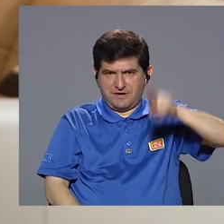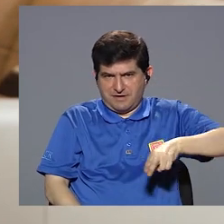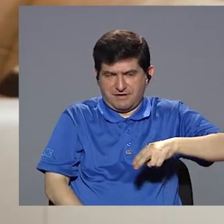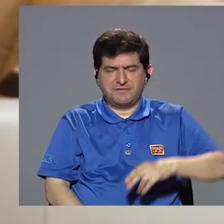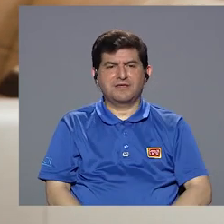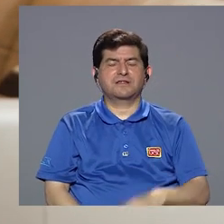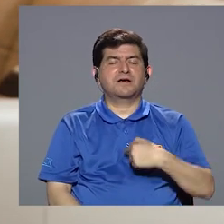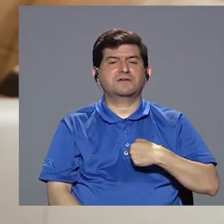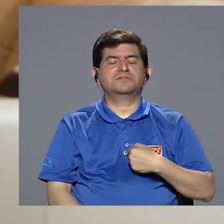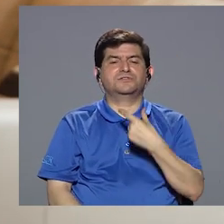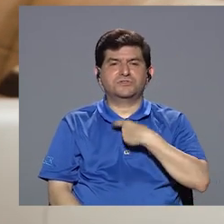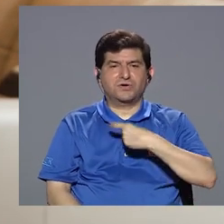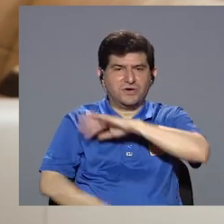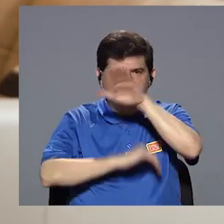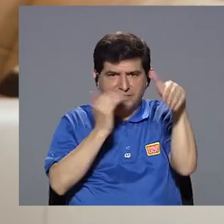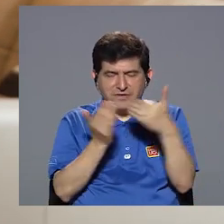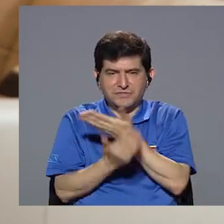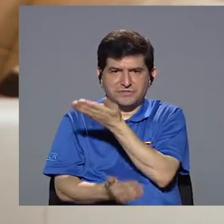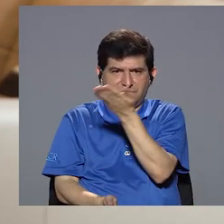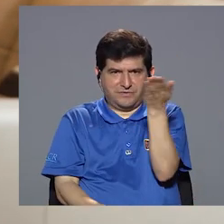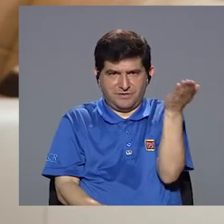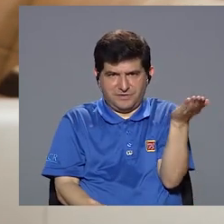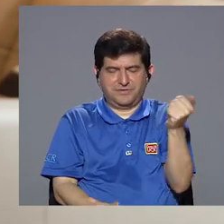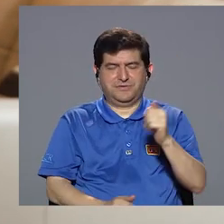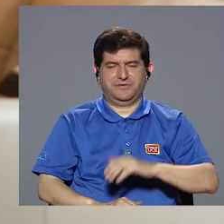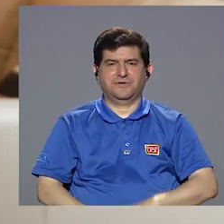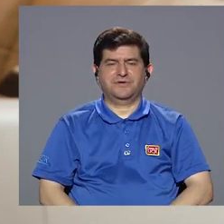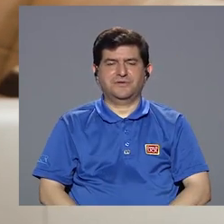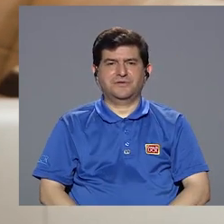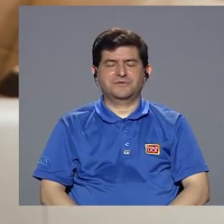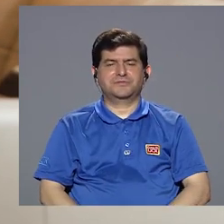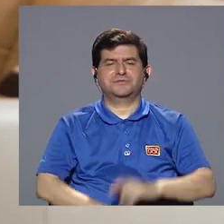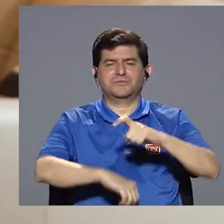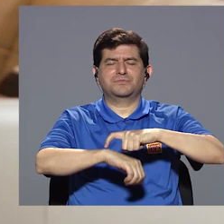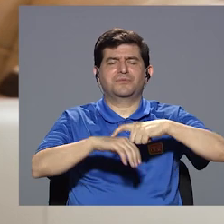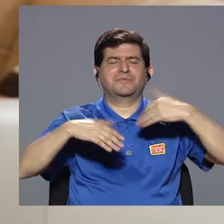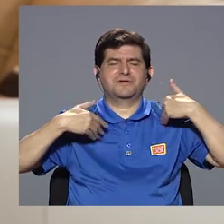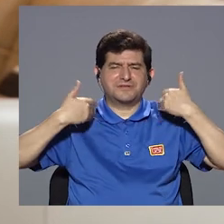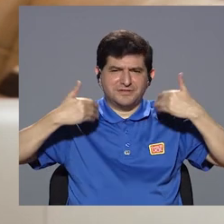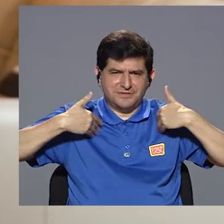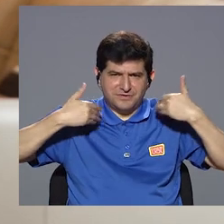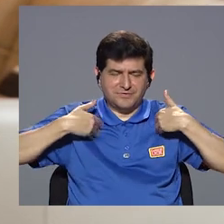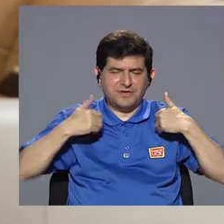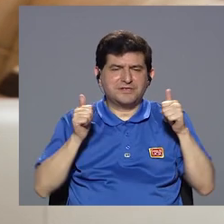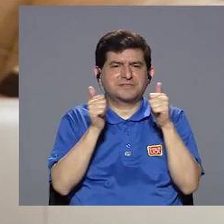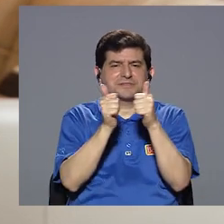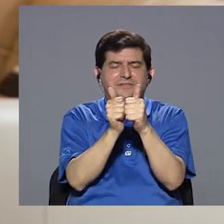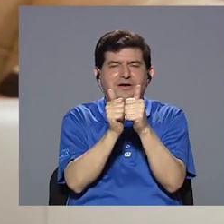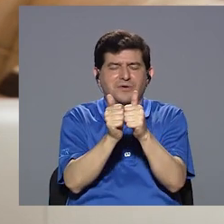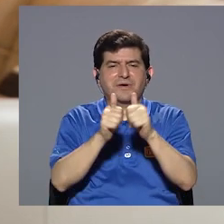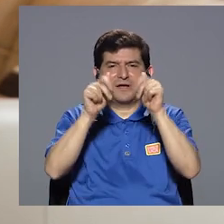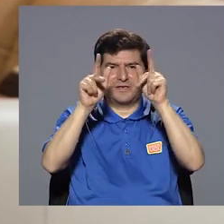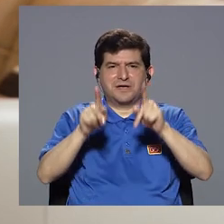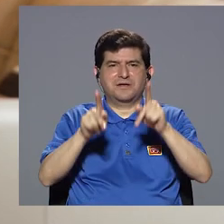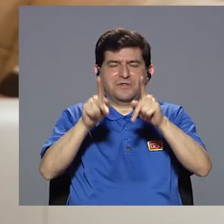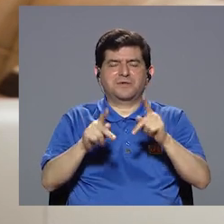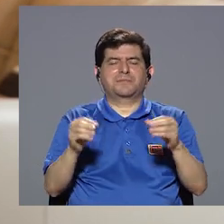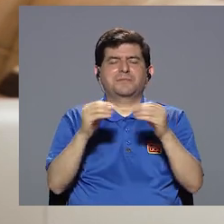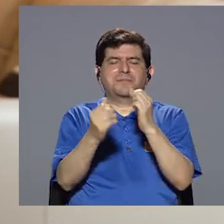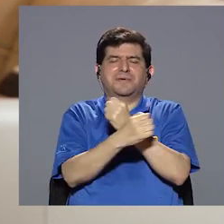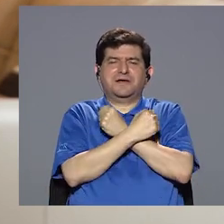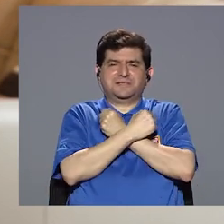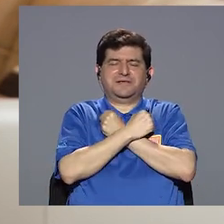navidad quiero desearle a todas y todos ustedes momentos muy feliz con las personas que ustedes